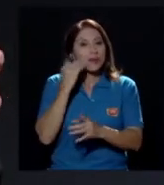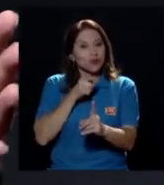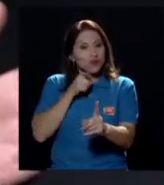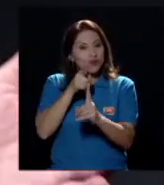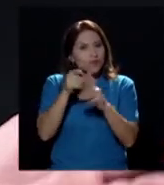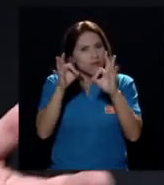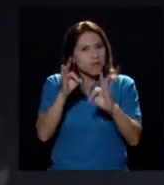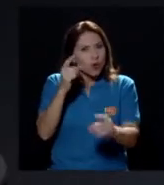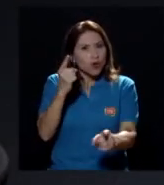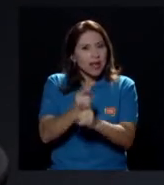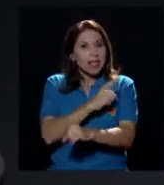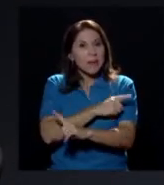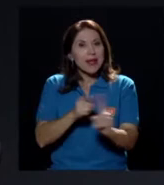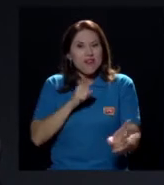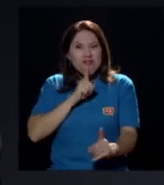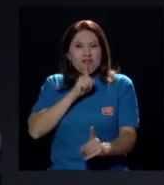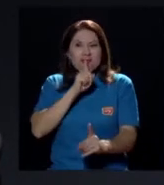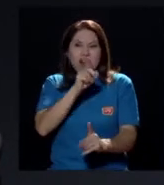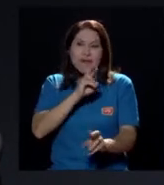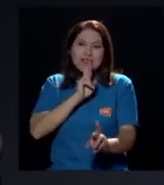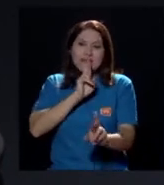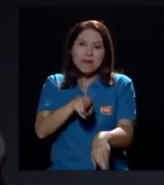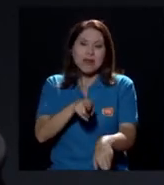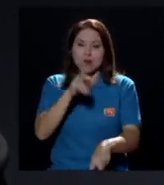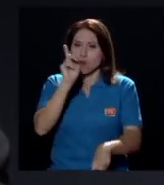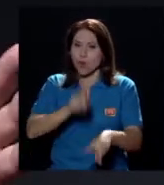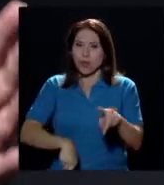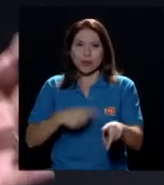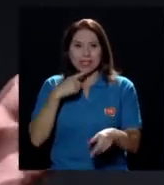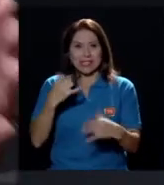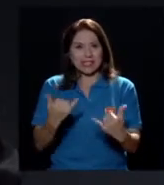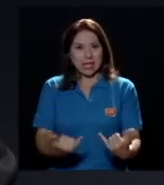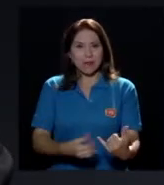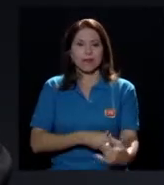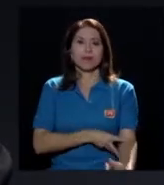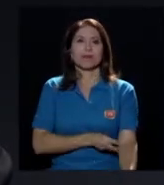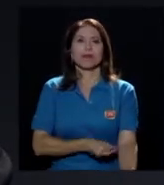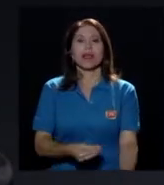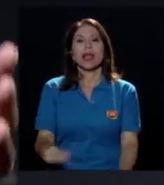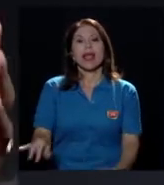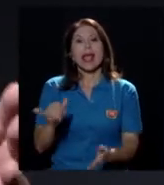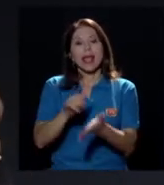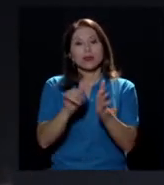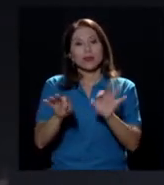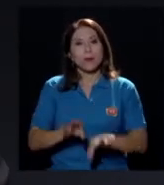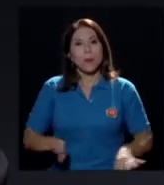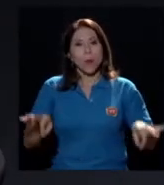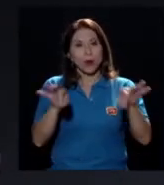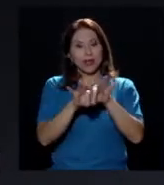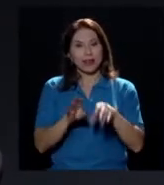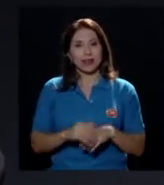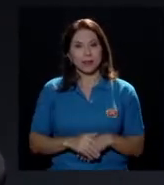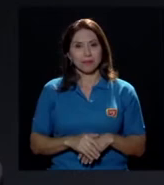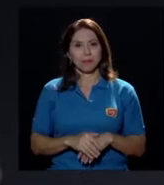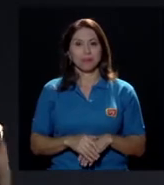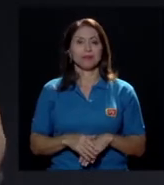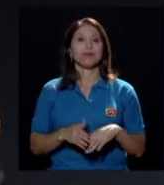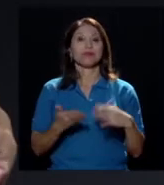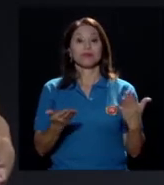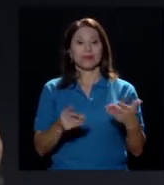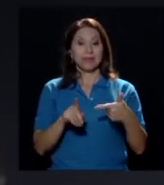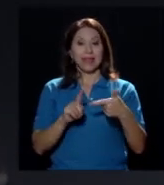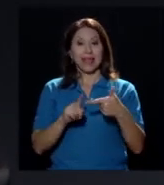decir cuál es el efecto. Eso es importante. En inversión extranjera directa, quizás